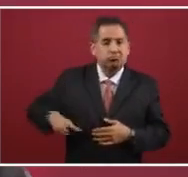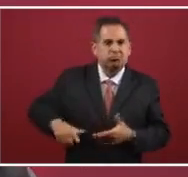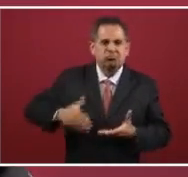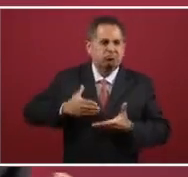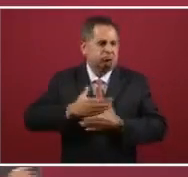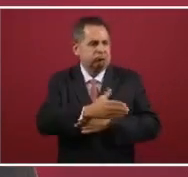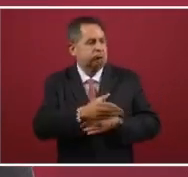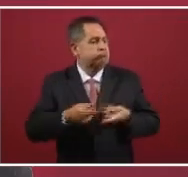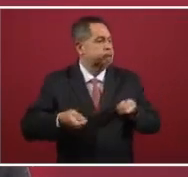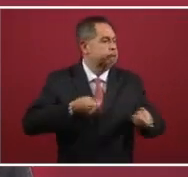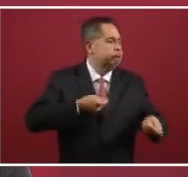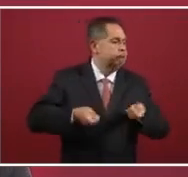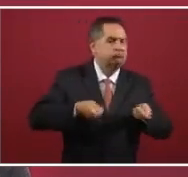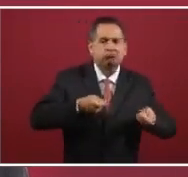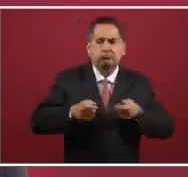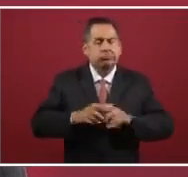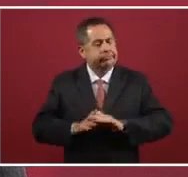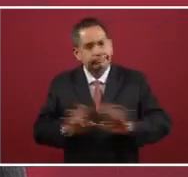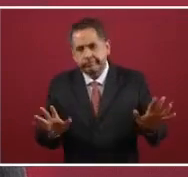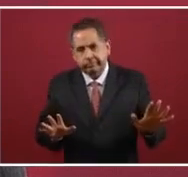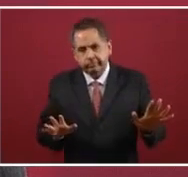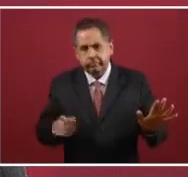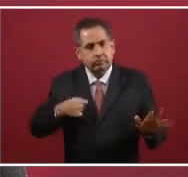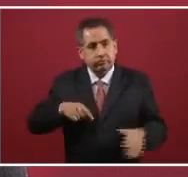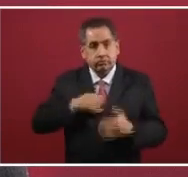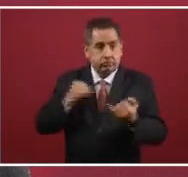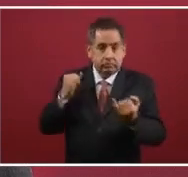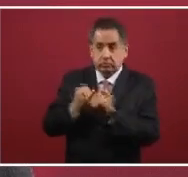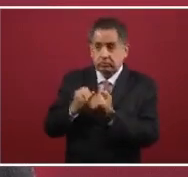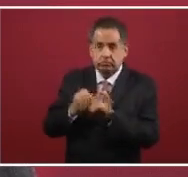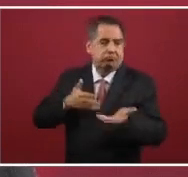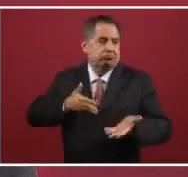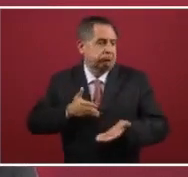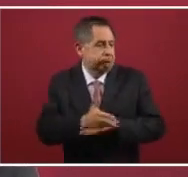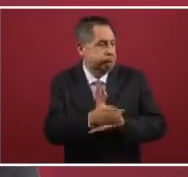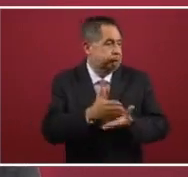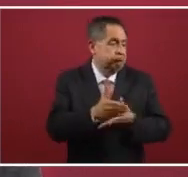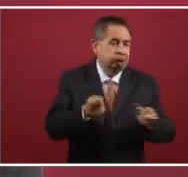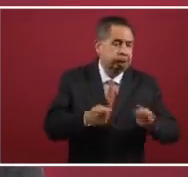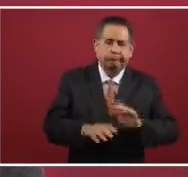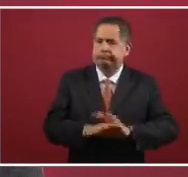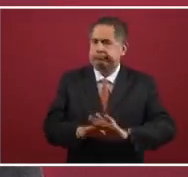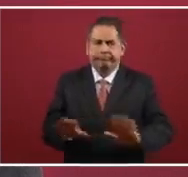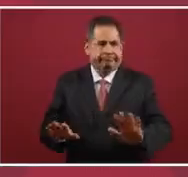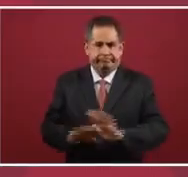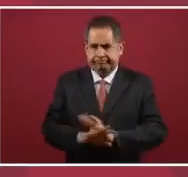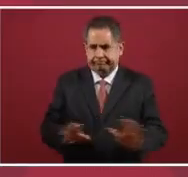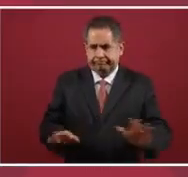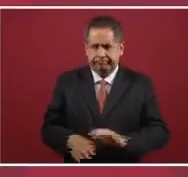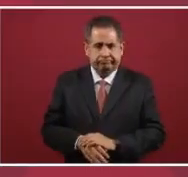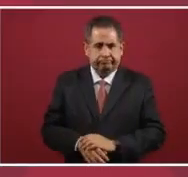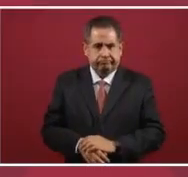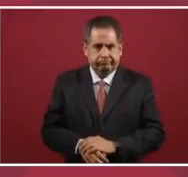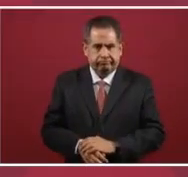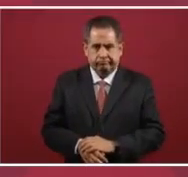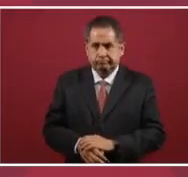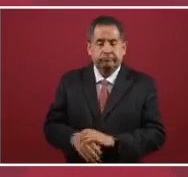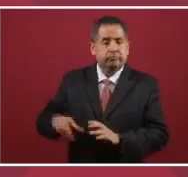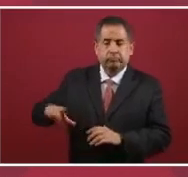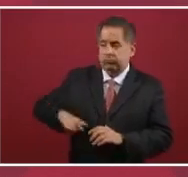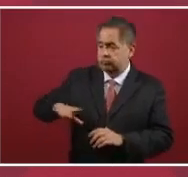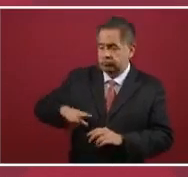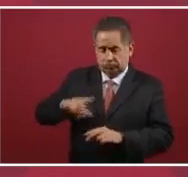los gobiernos. Entonces nosotros no podemos actuar de la misma manera. El gobierno no va